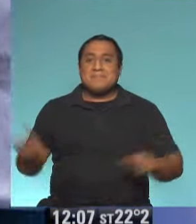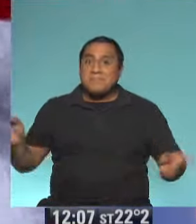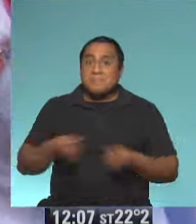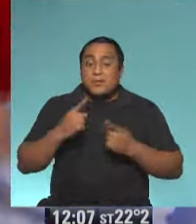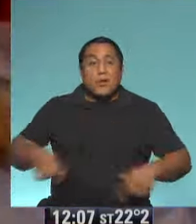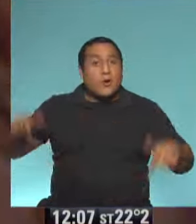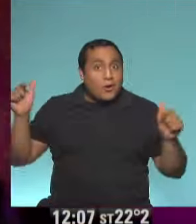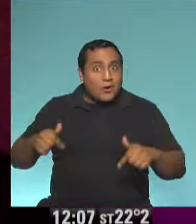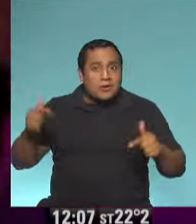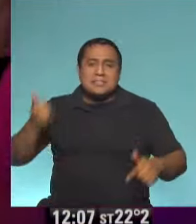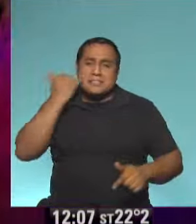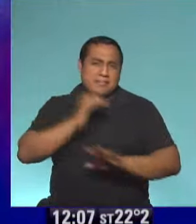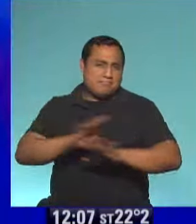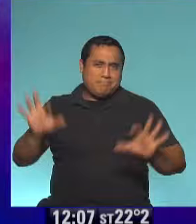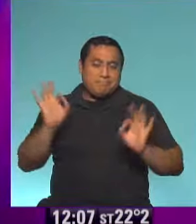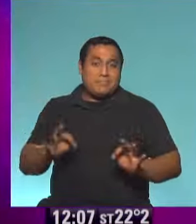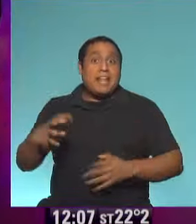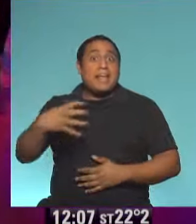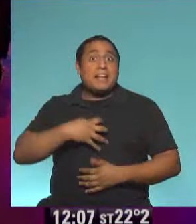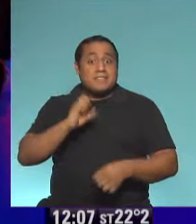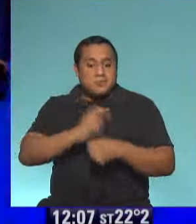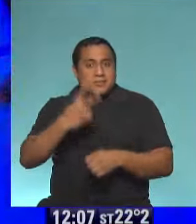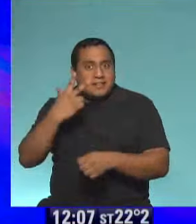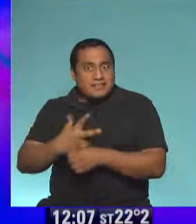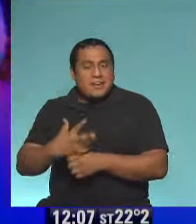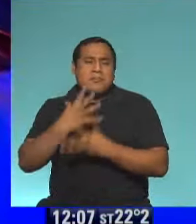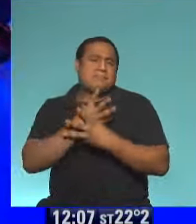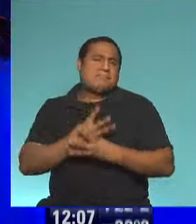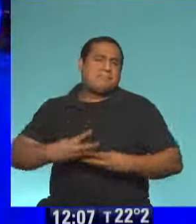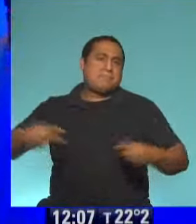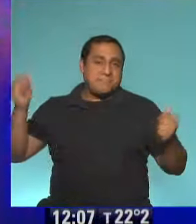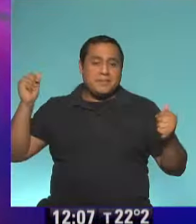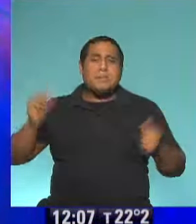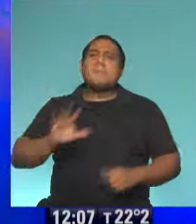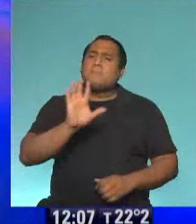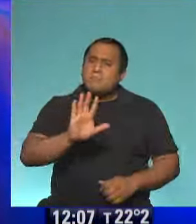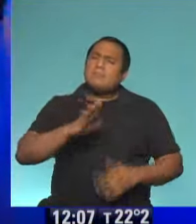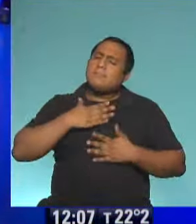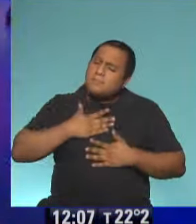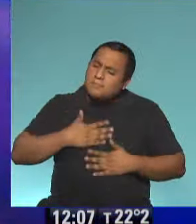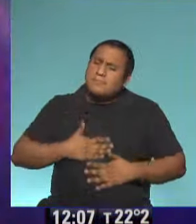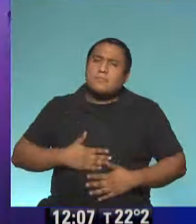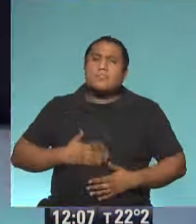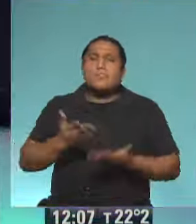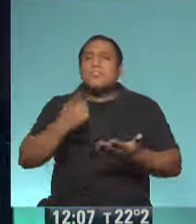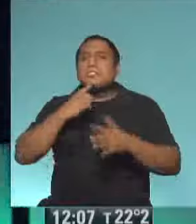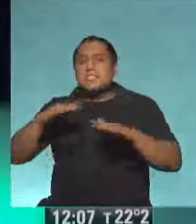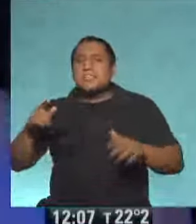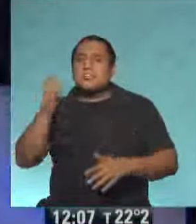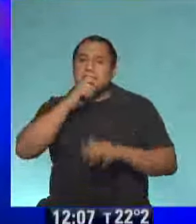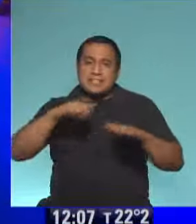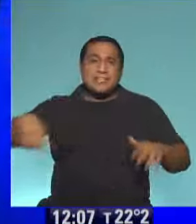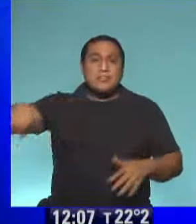Es todo por hoy. Se va la clase de segundo y tercero. Pero tranquilos, chicos